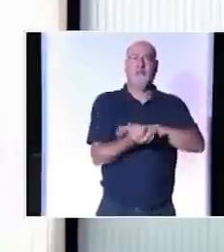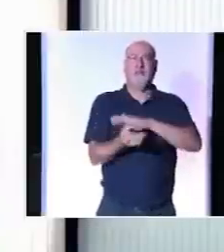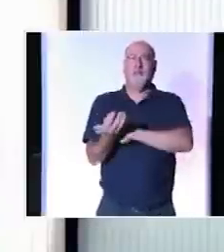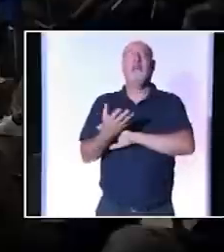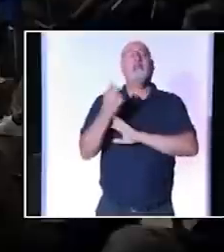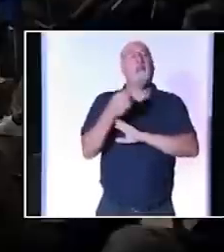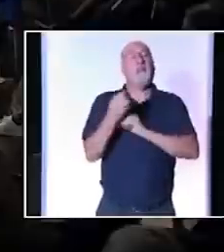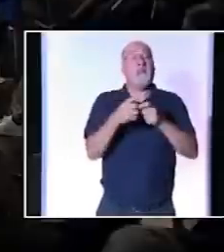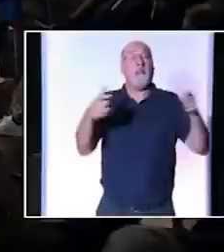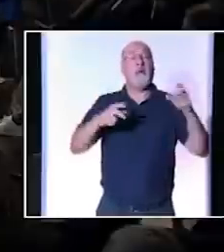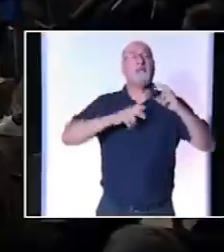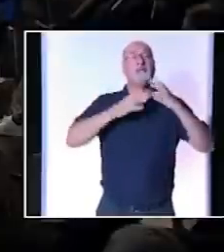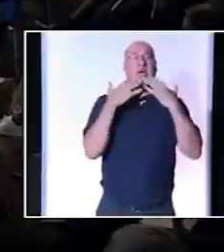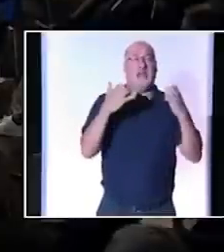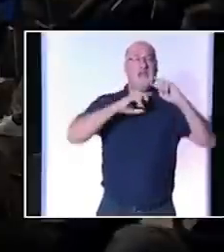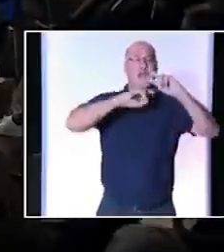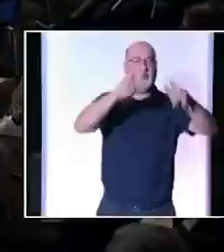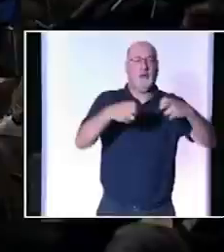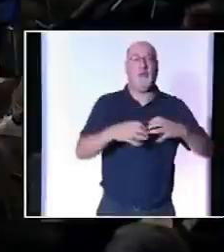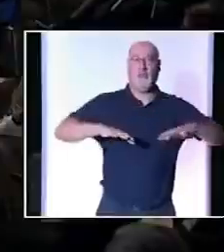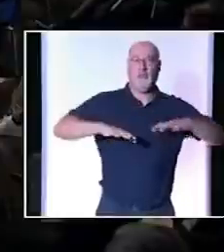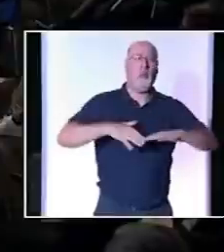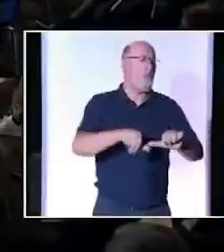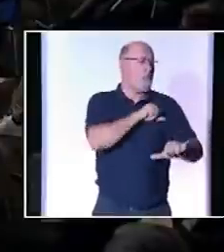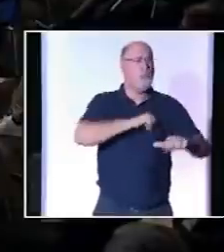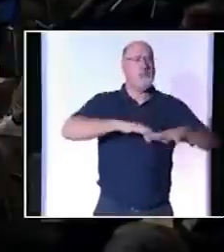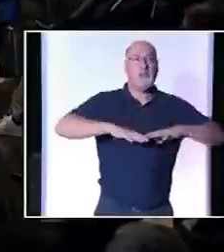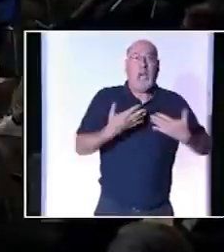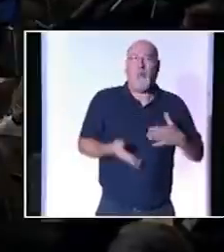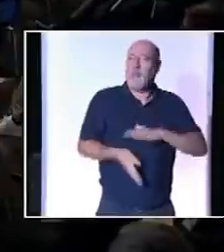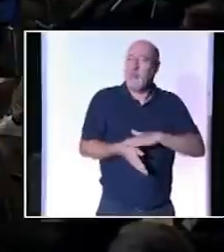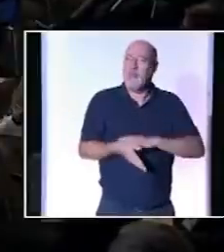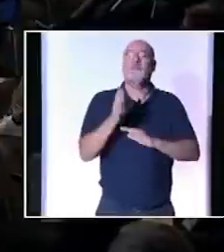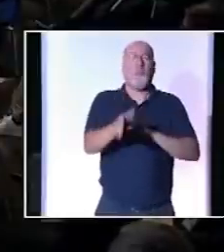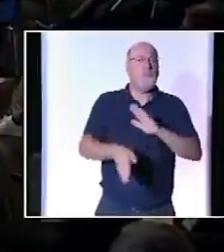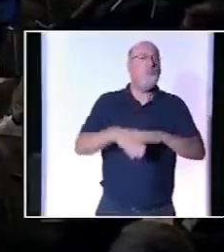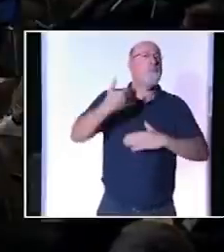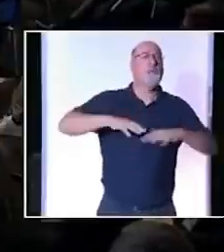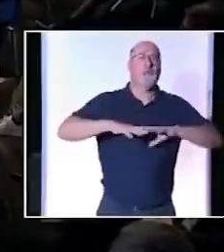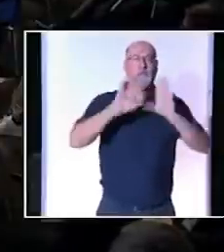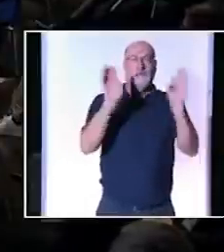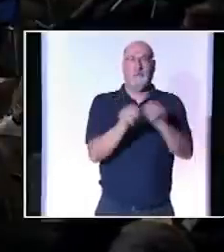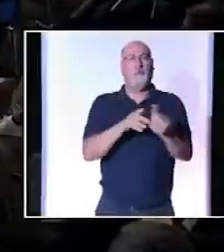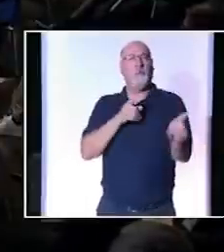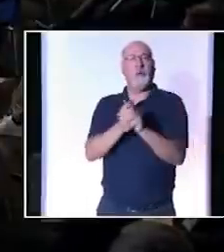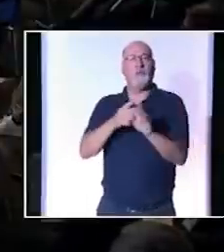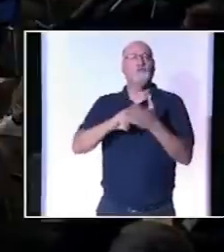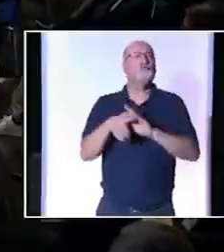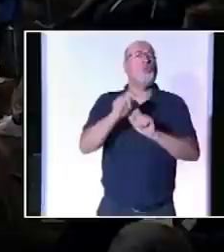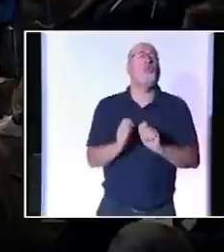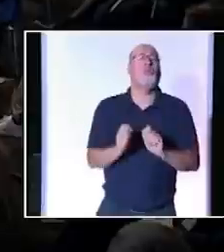aproximadamente unas 300.000 personas más vieron reducidas el número de horas de su trabajo. Es decir, miren